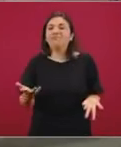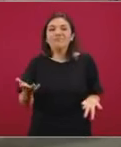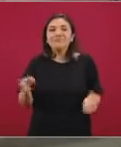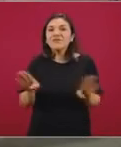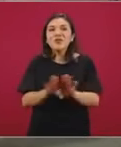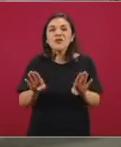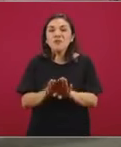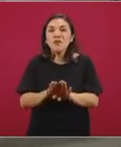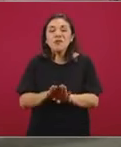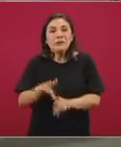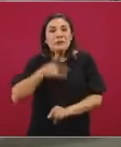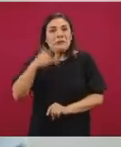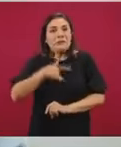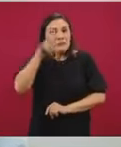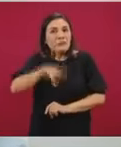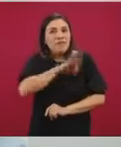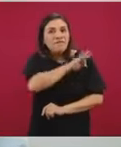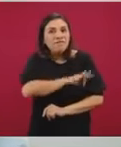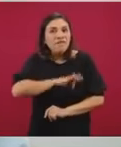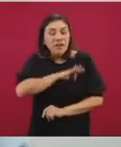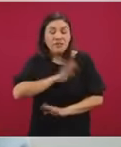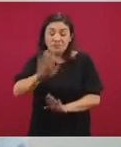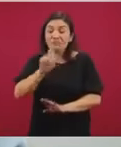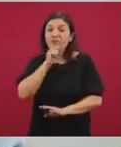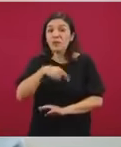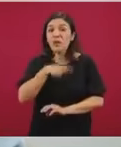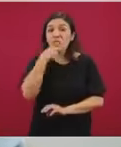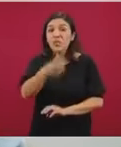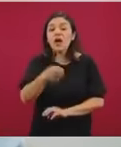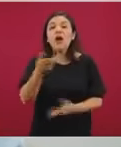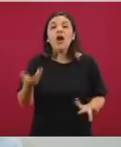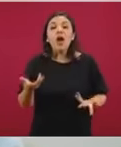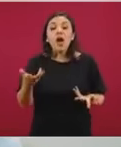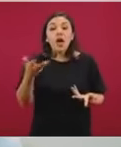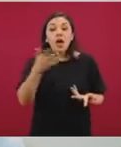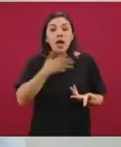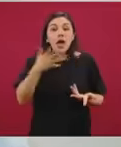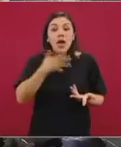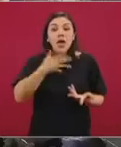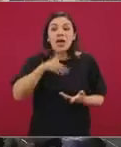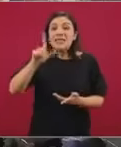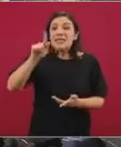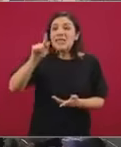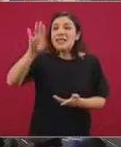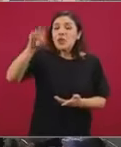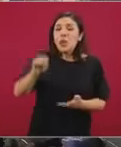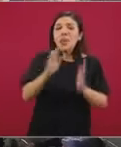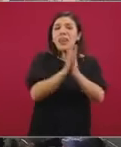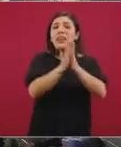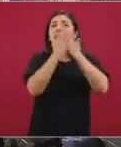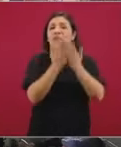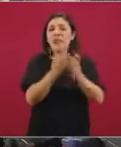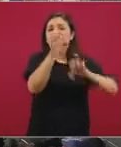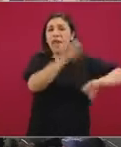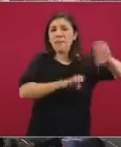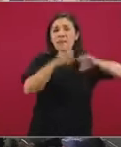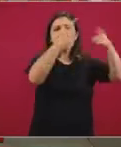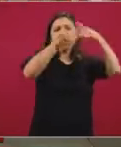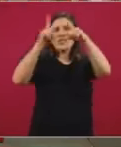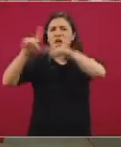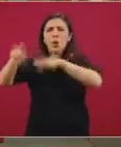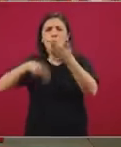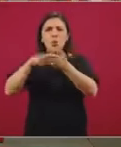francamente felices. Bueno, también quiero mencionar que hay 79 librerías en diferentes lugares del